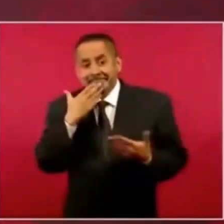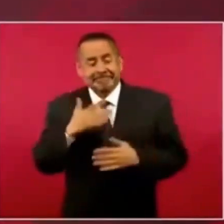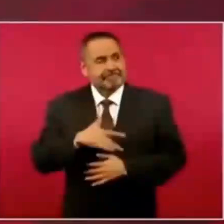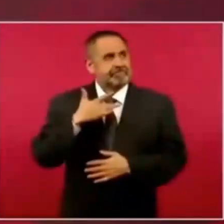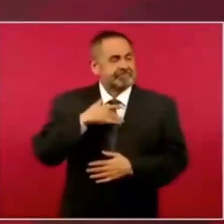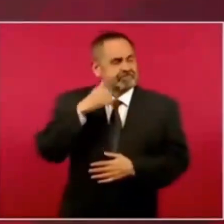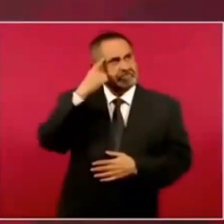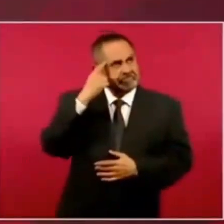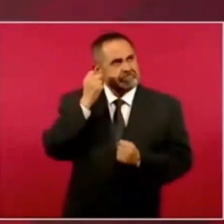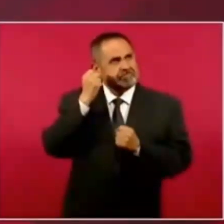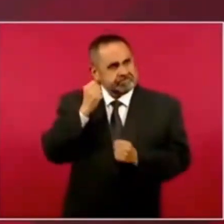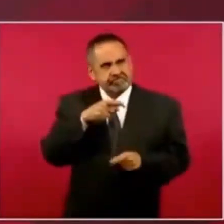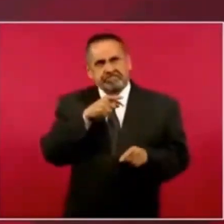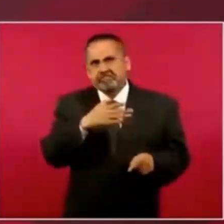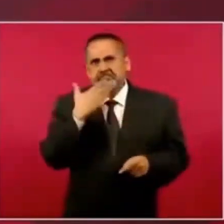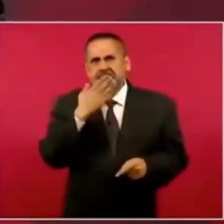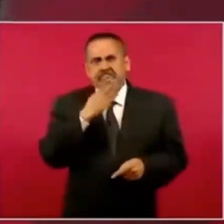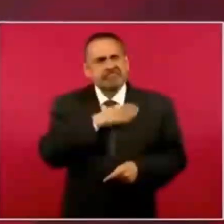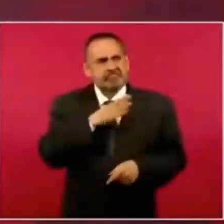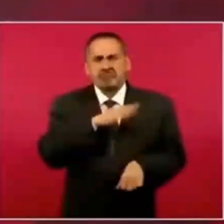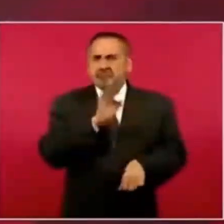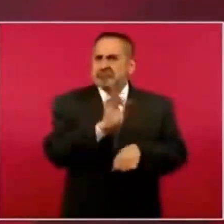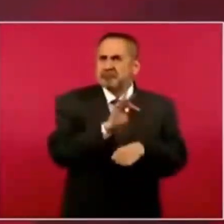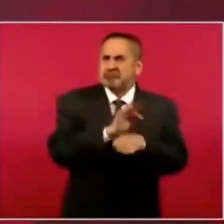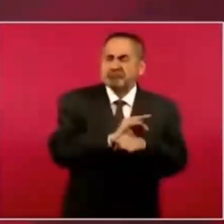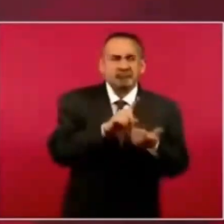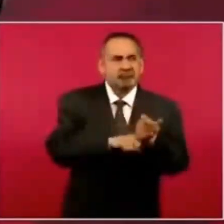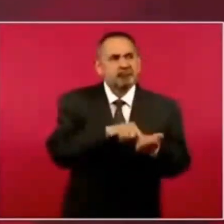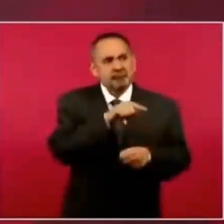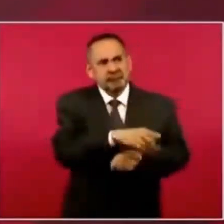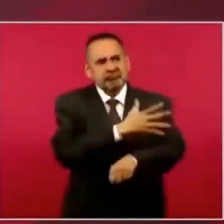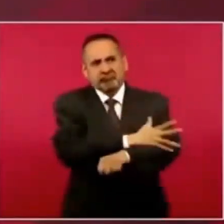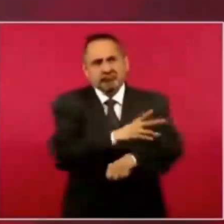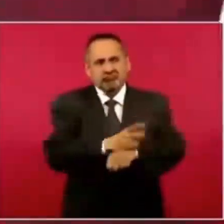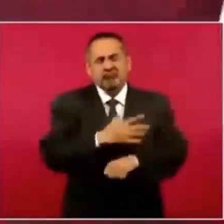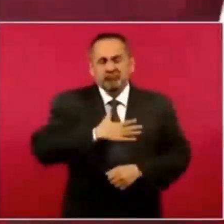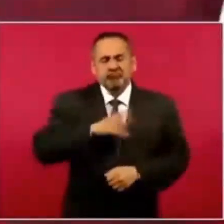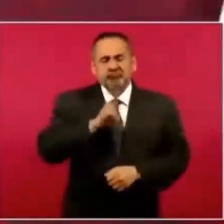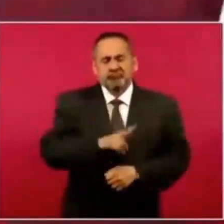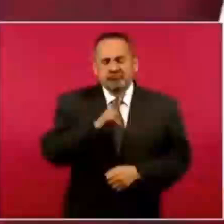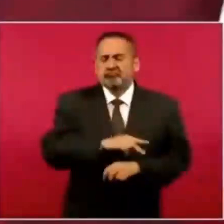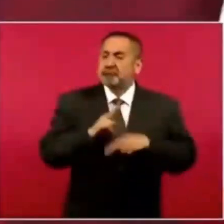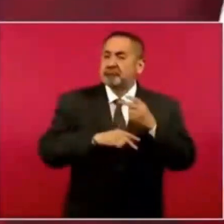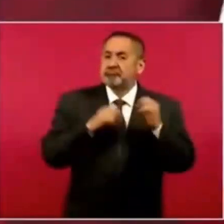consciente de que está defendiendo una causa justa?